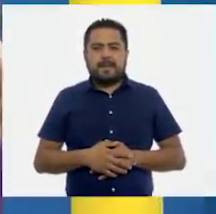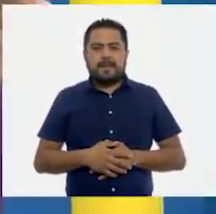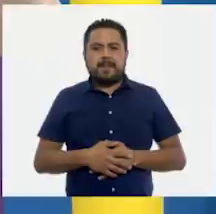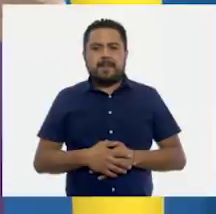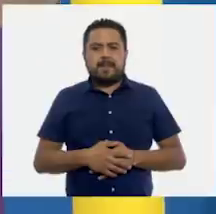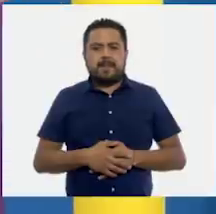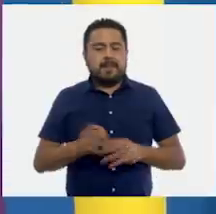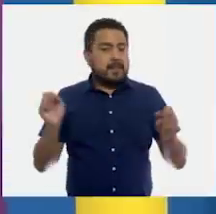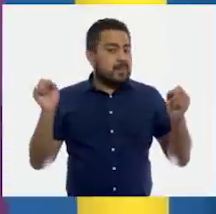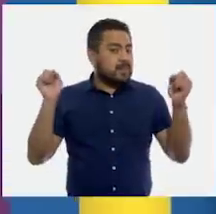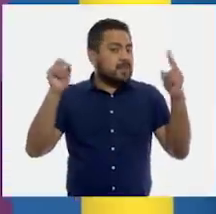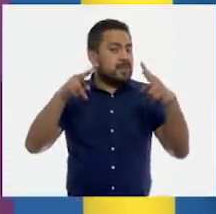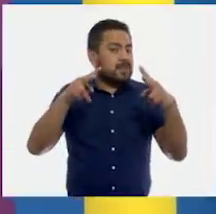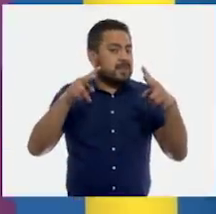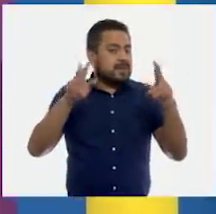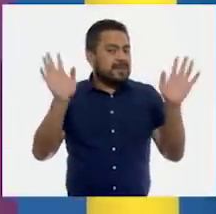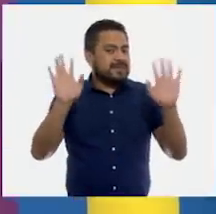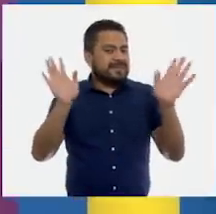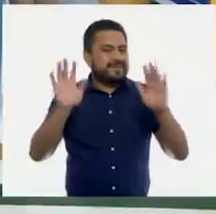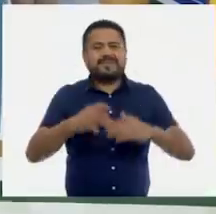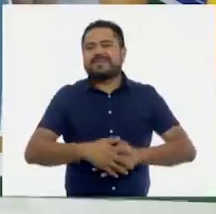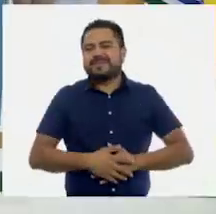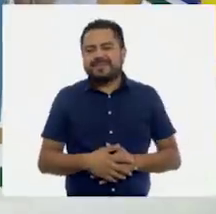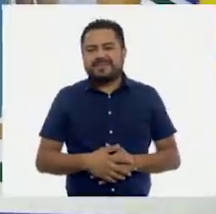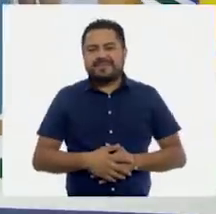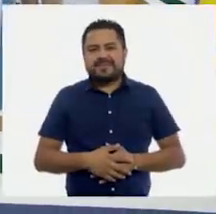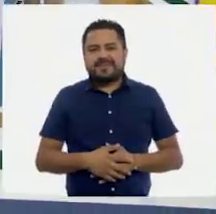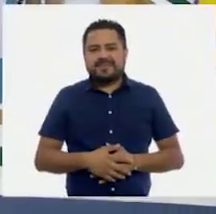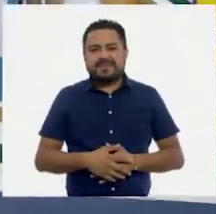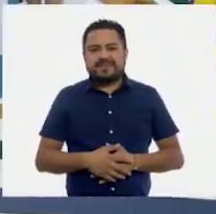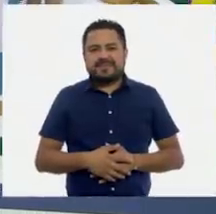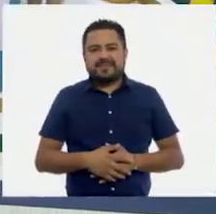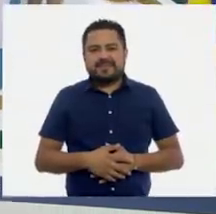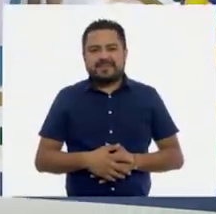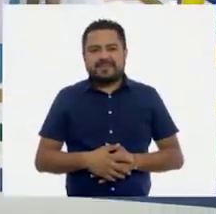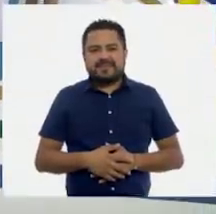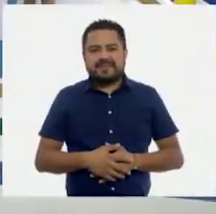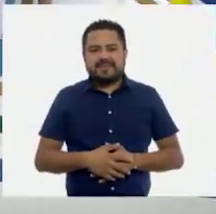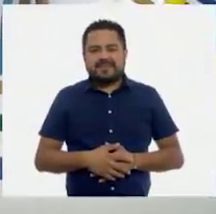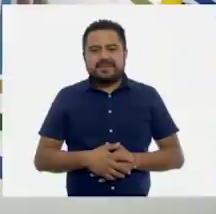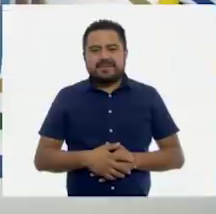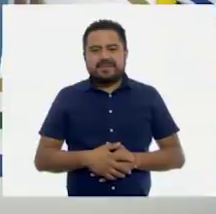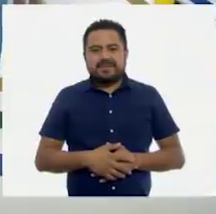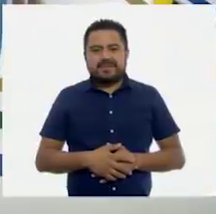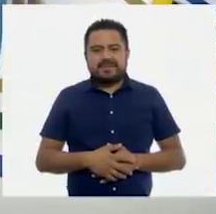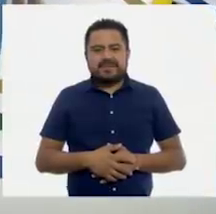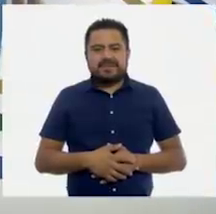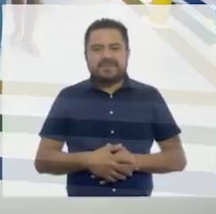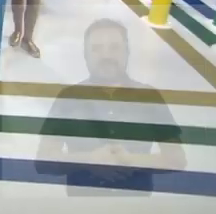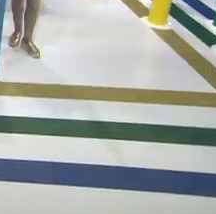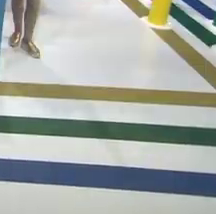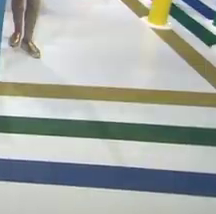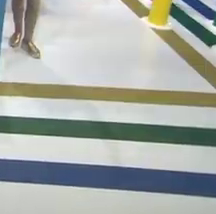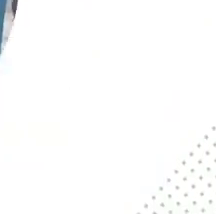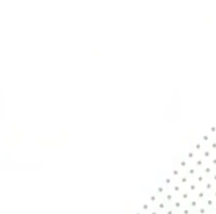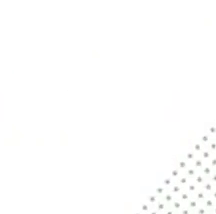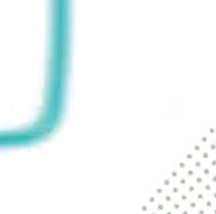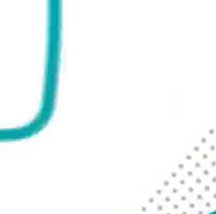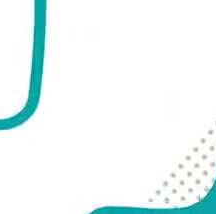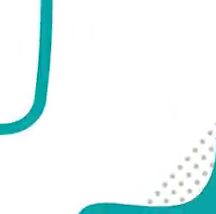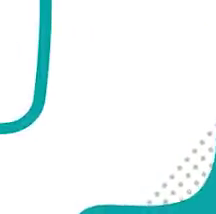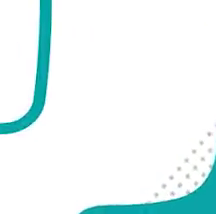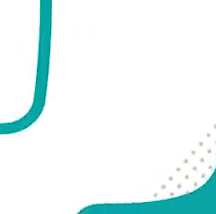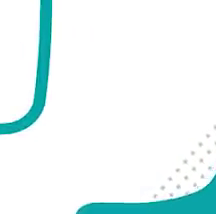aprendeencasa.cep.gov.mx. ¡Nos vemos! ¡Hasta Gracias, la próxima! maestra. Hasta luego. Gracias. Adiós.